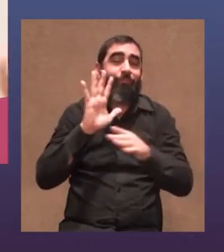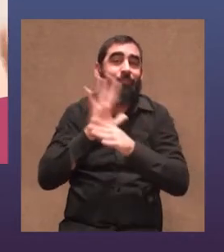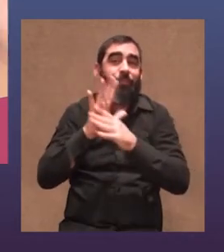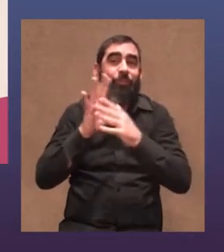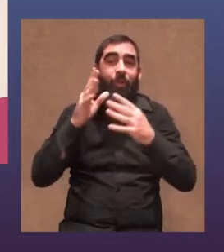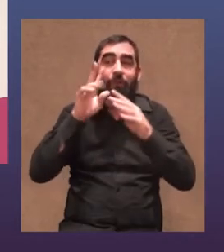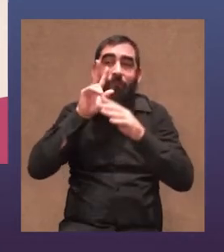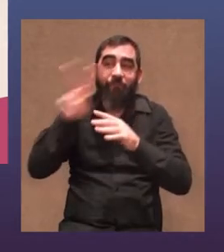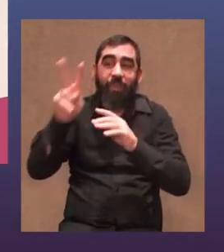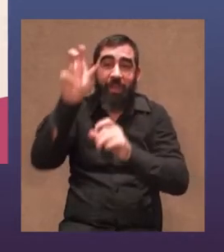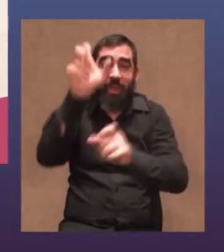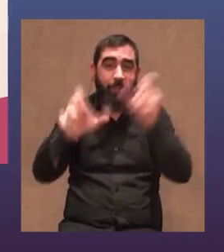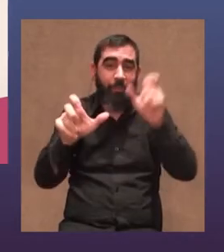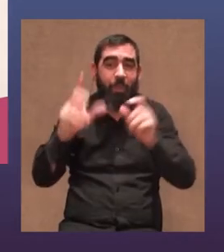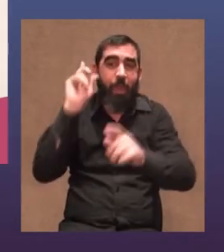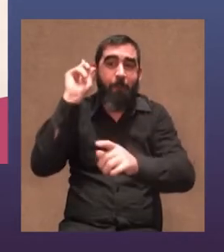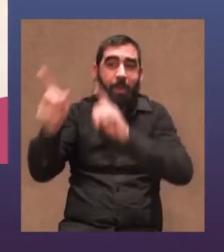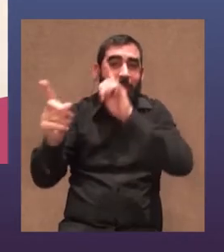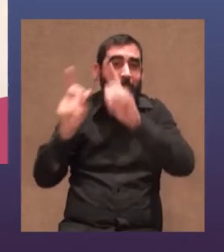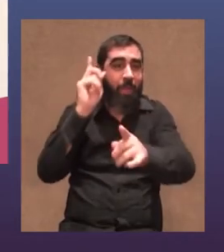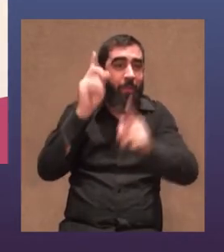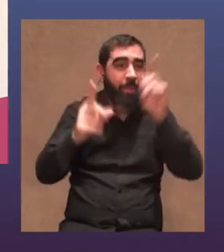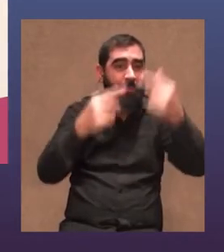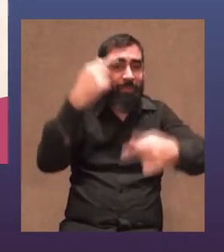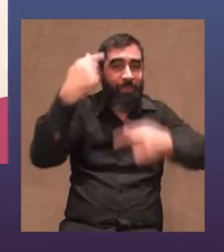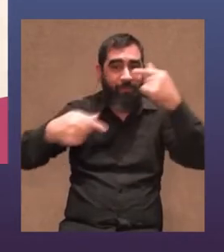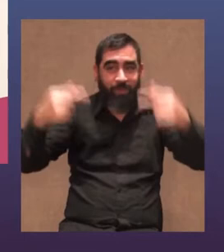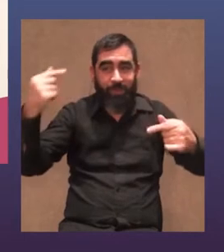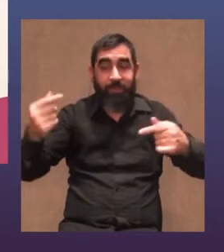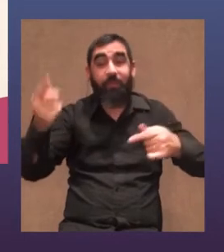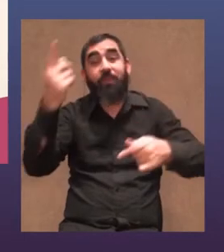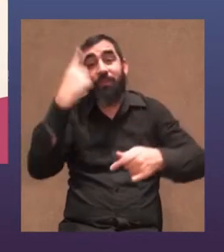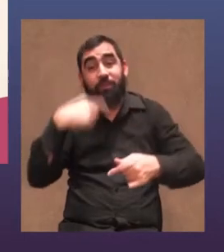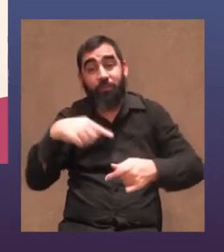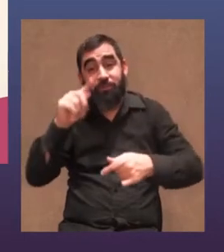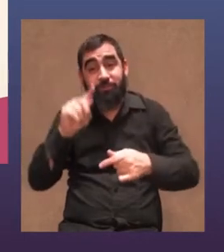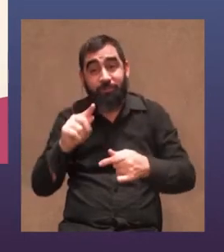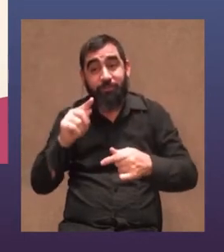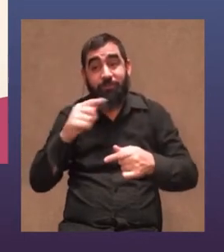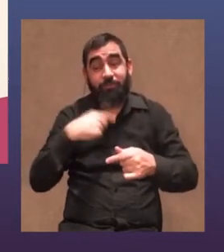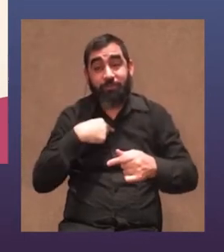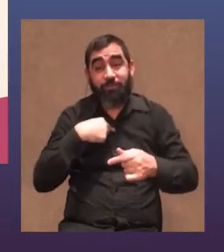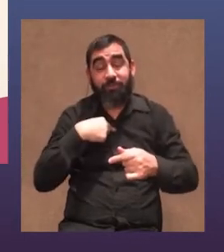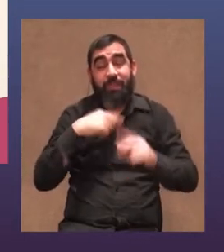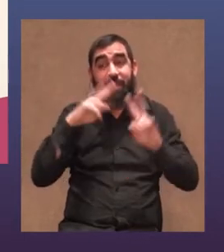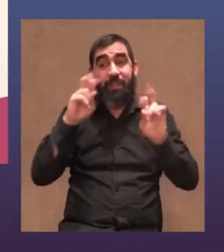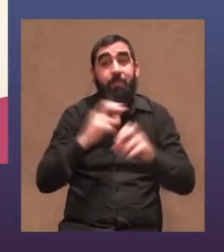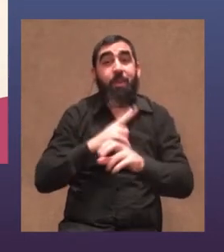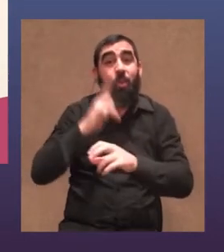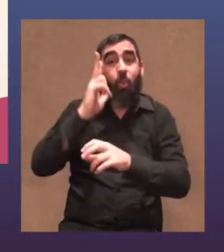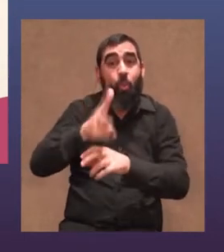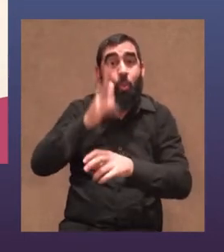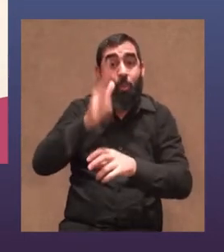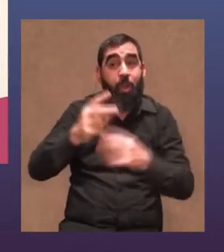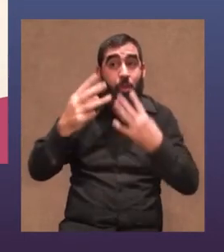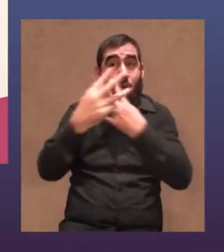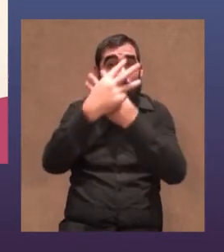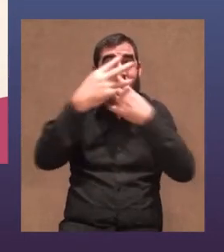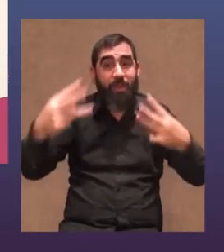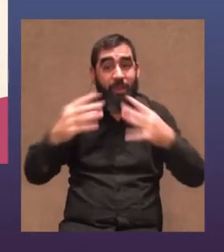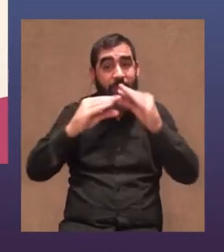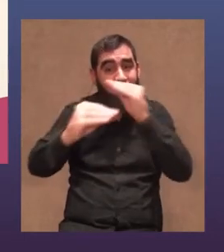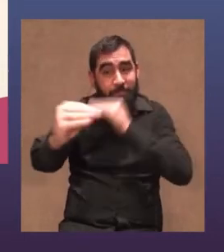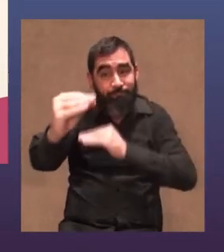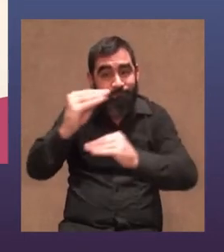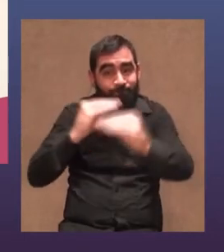las personas que están haciendo esa música. Claro. Entonces el factor humano, el generar empatía con